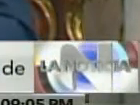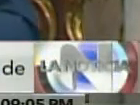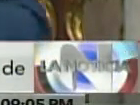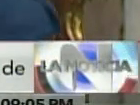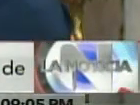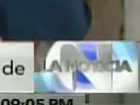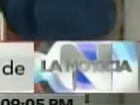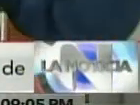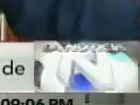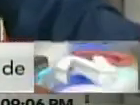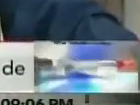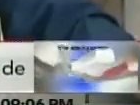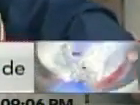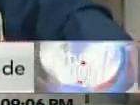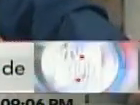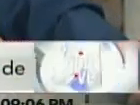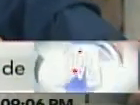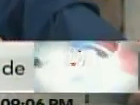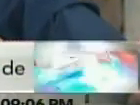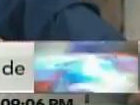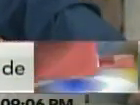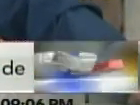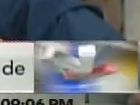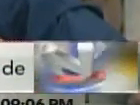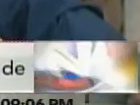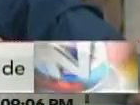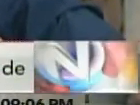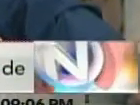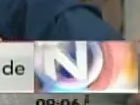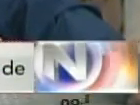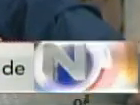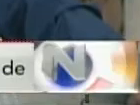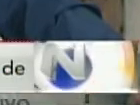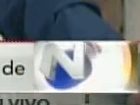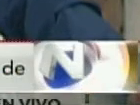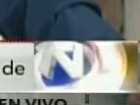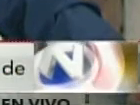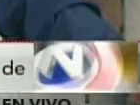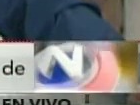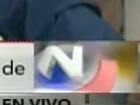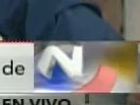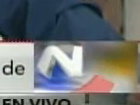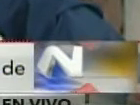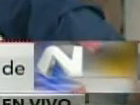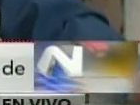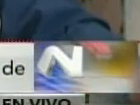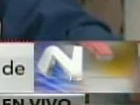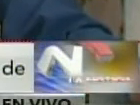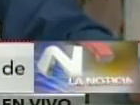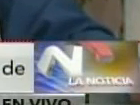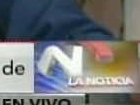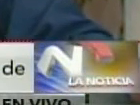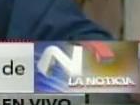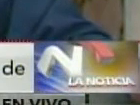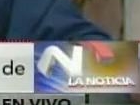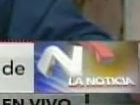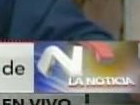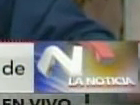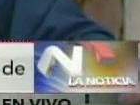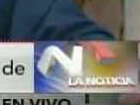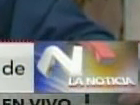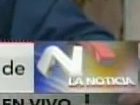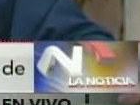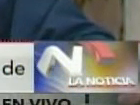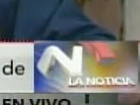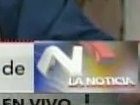llaman tierra, de ahí florezca un árbol, un fruto, ¿verdad? Es la magia de la Pachamama, de la tierra,